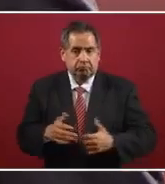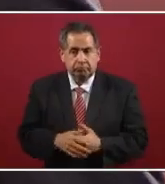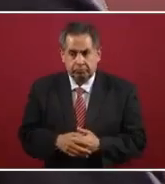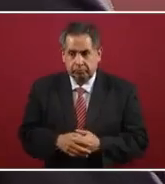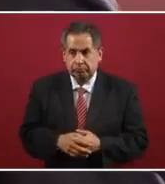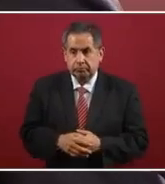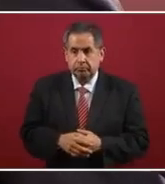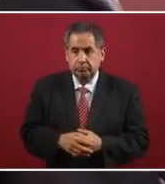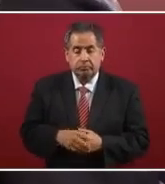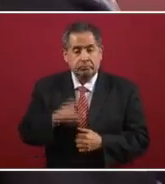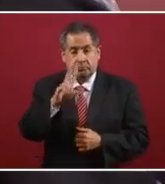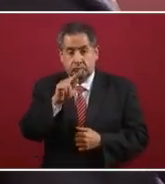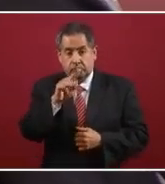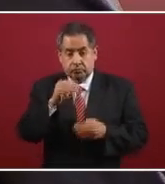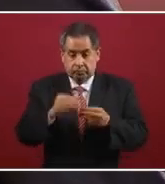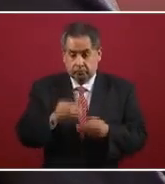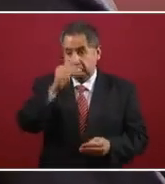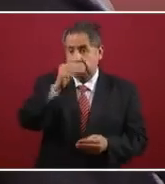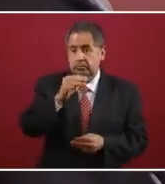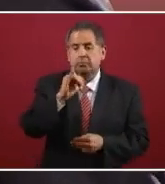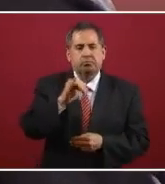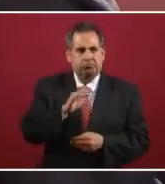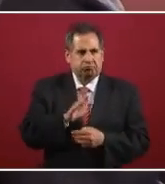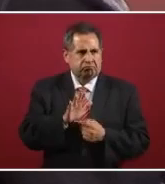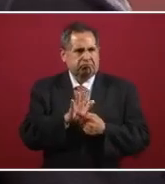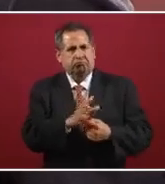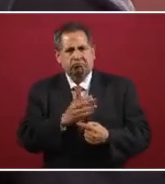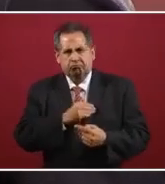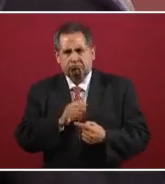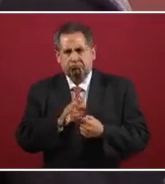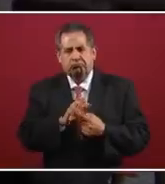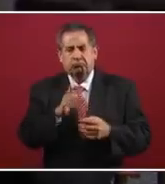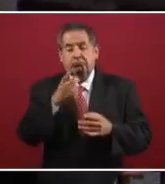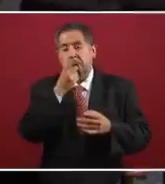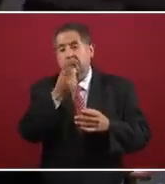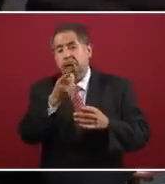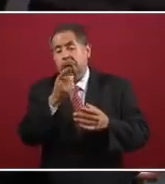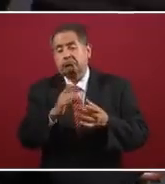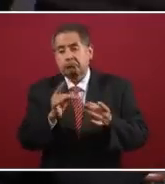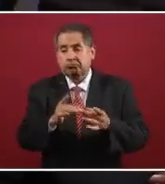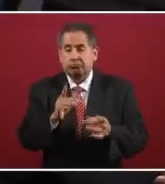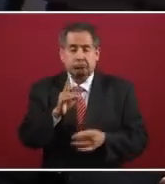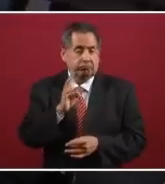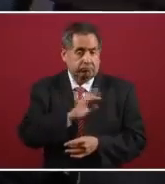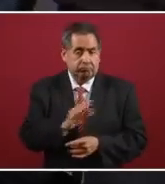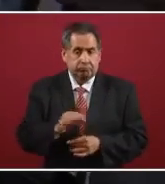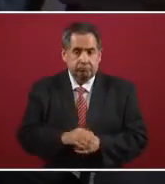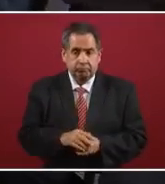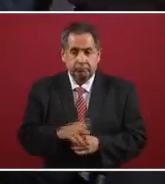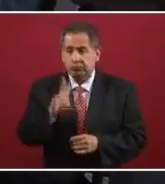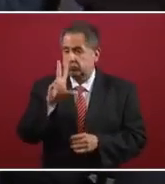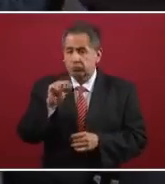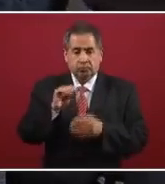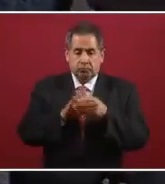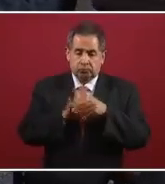Si es a 80 metros, sostienen que podría no